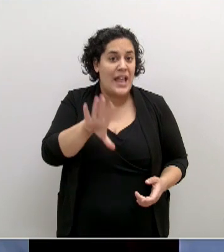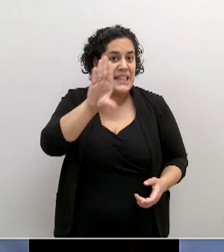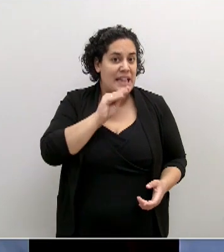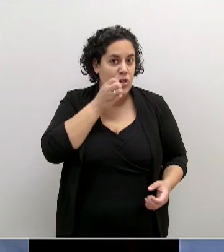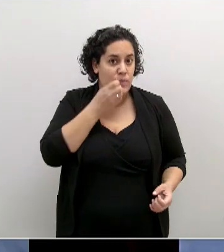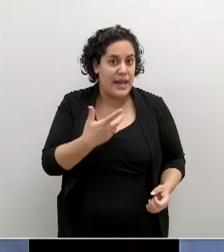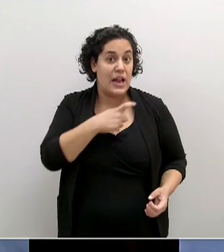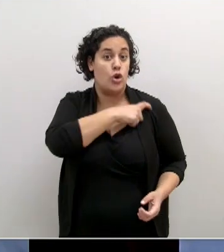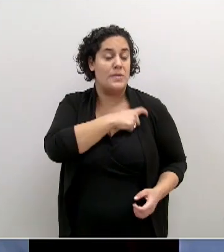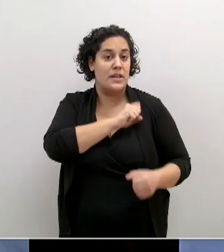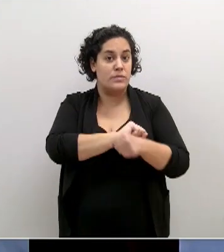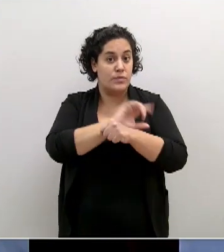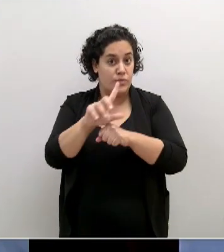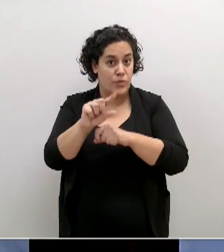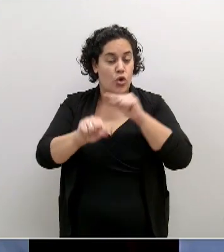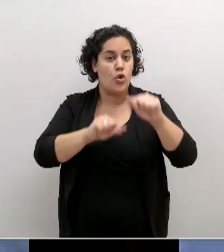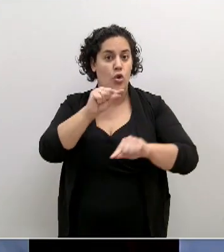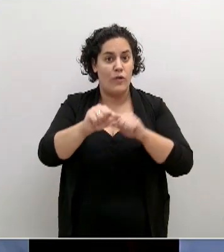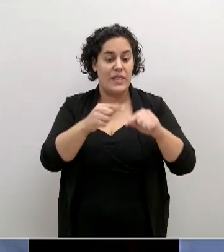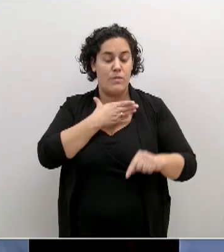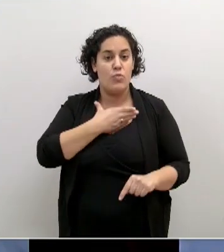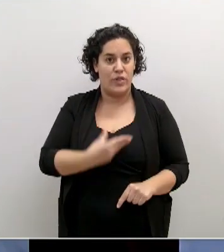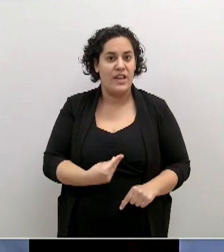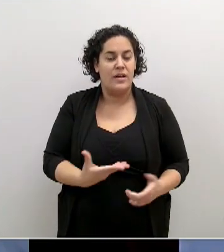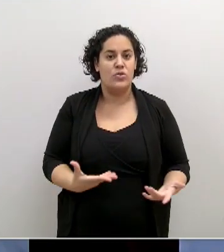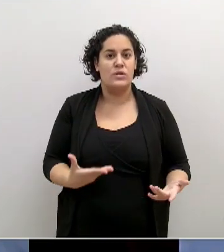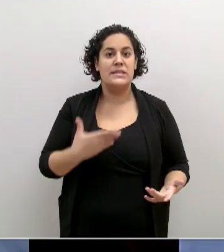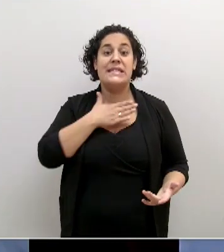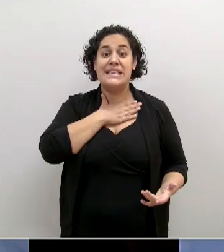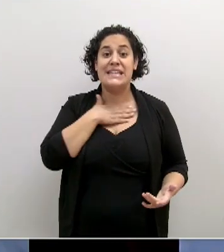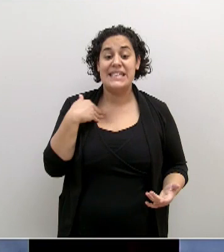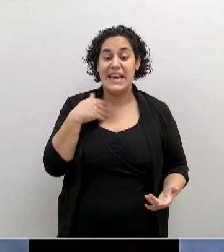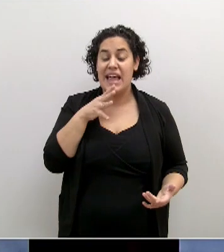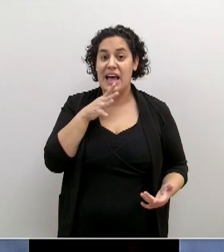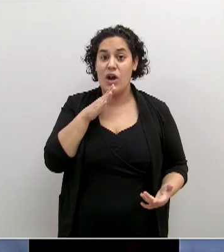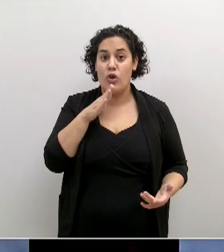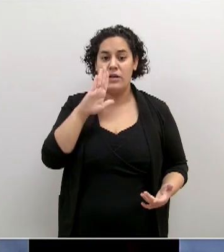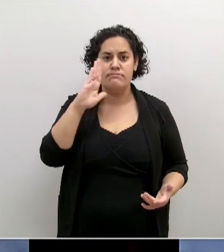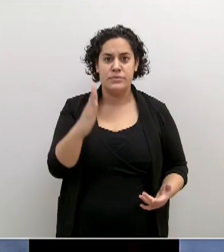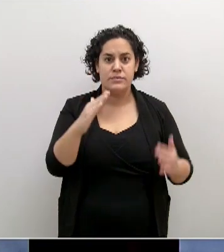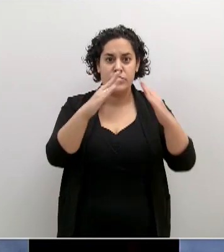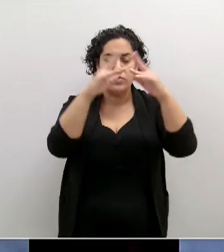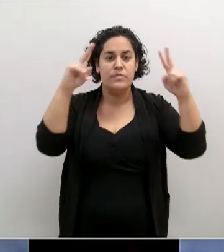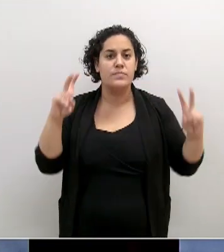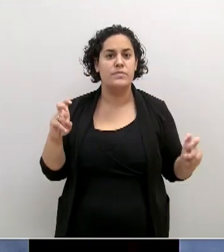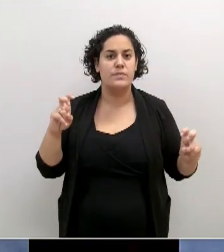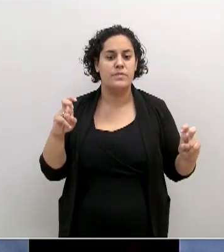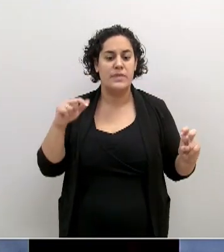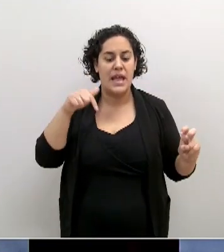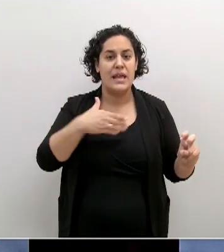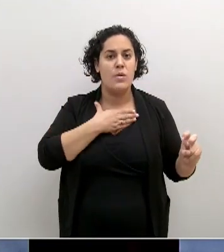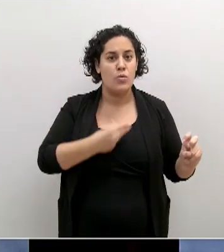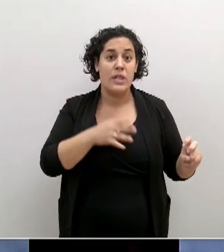al Comité COVID murciano le gustaría en estos momentos ordenar el cierre o el confinamiento domiciliario en Murcia